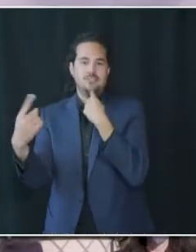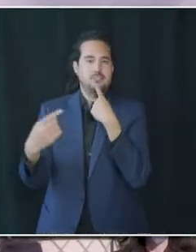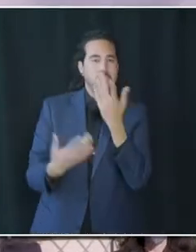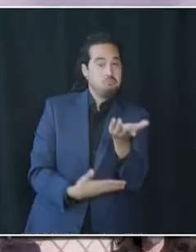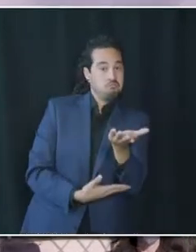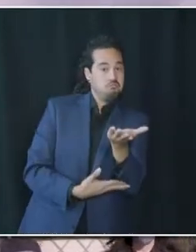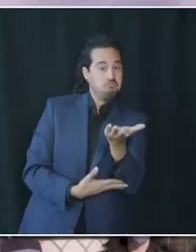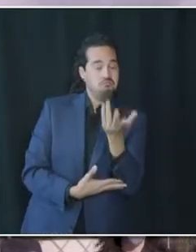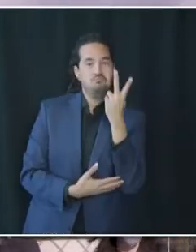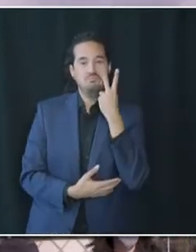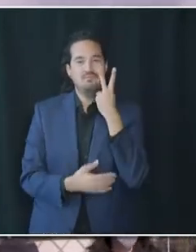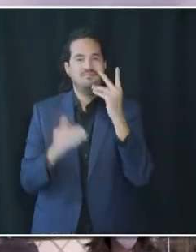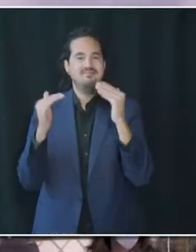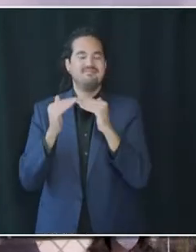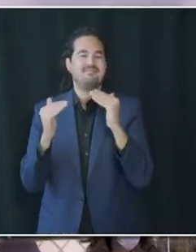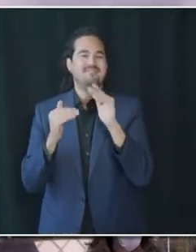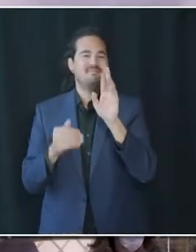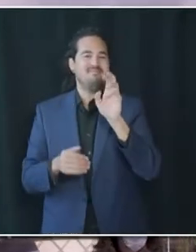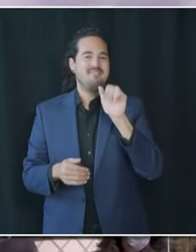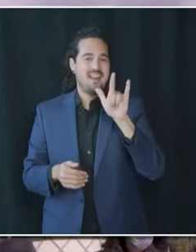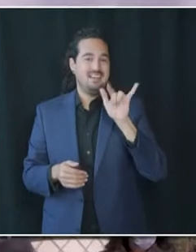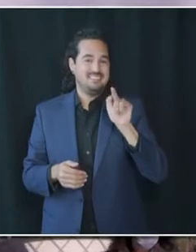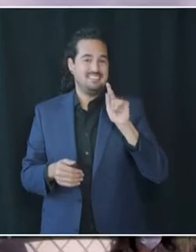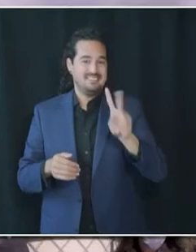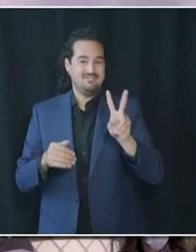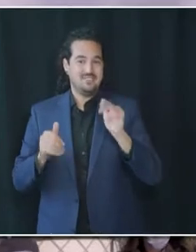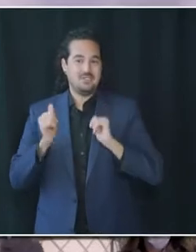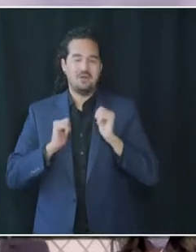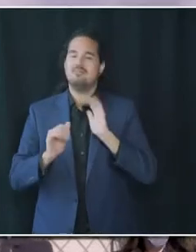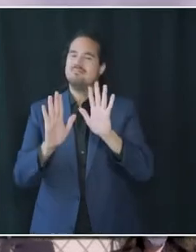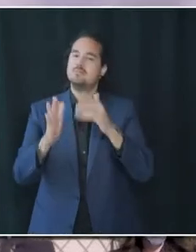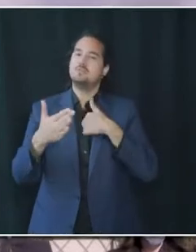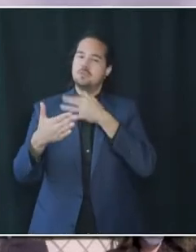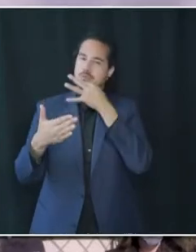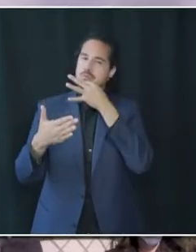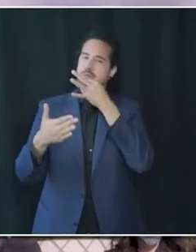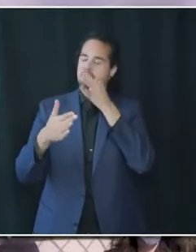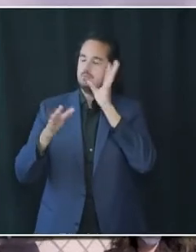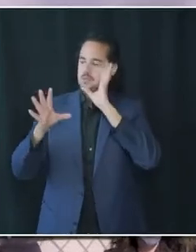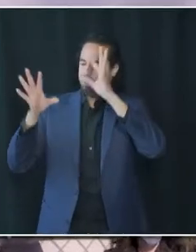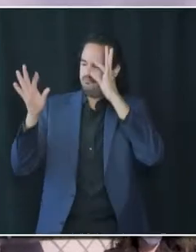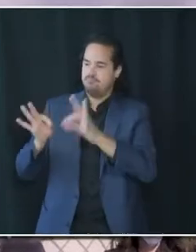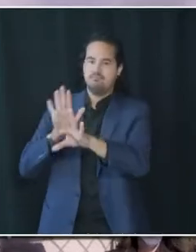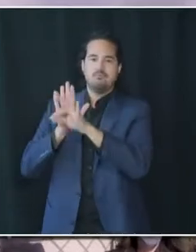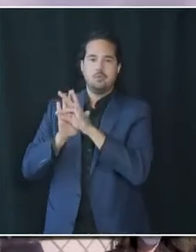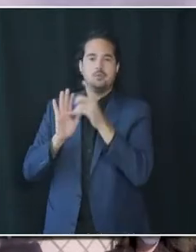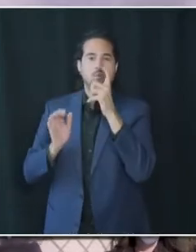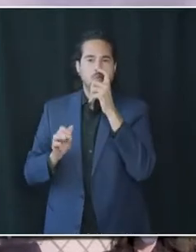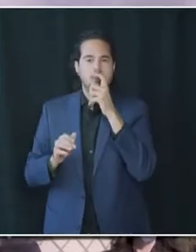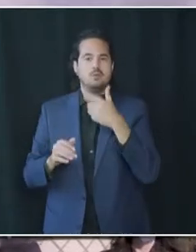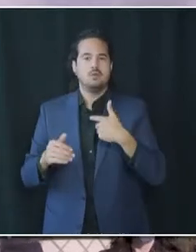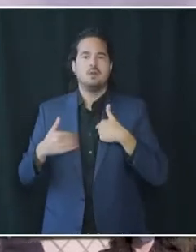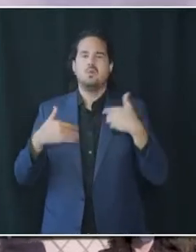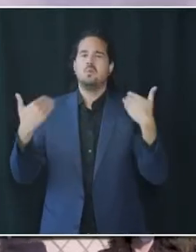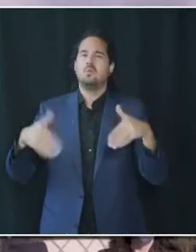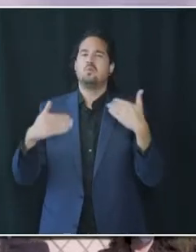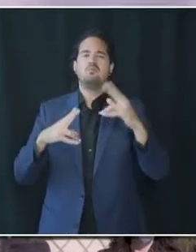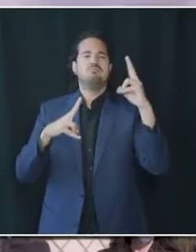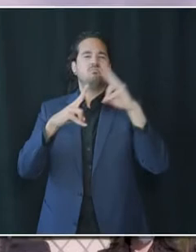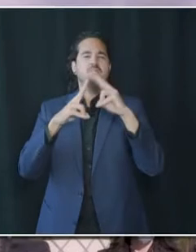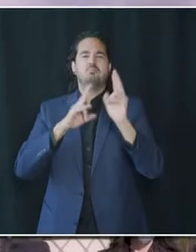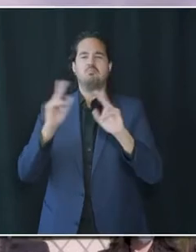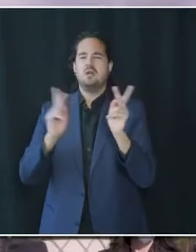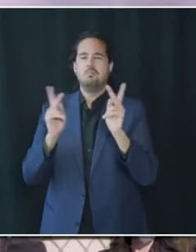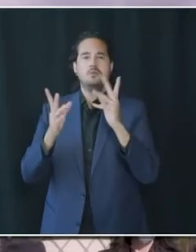no con mucho gusto tengo en mis espaldas se siente extraordinaria que ha buscado